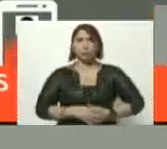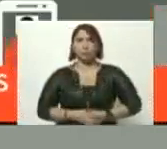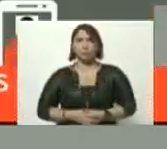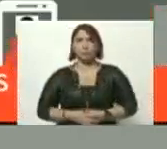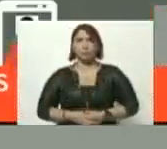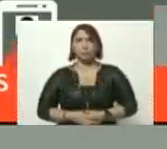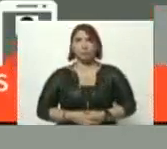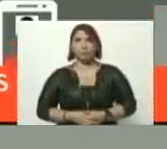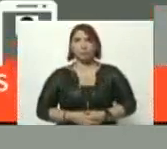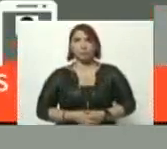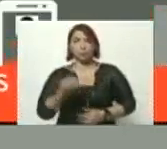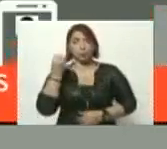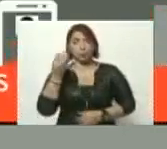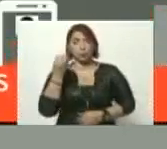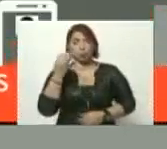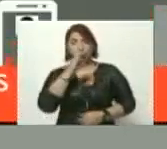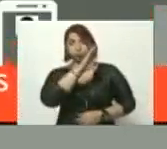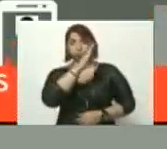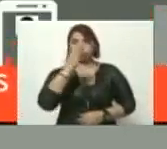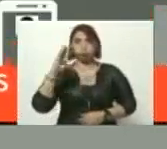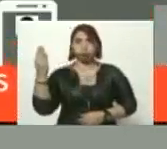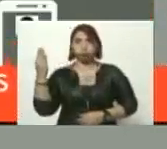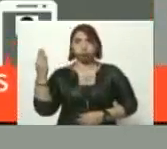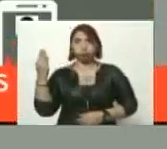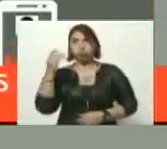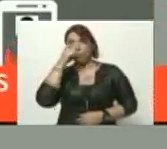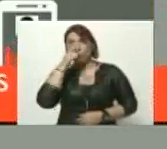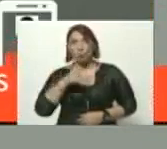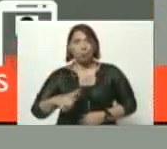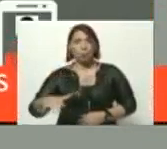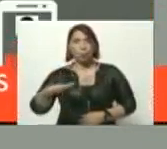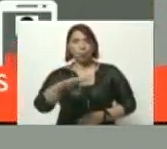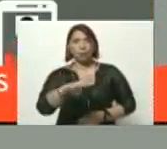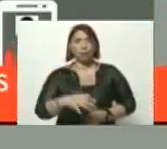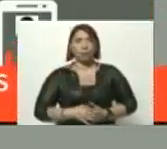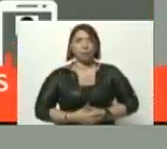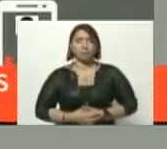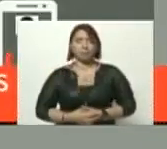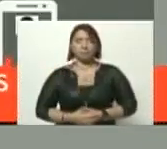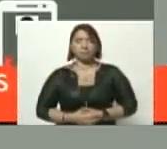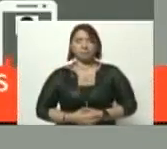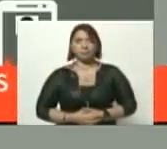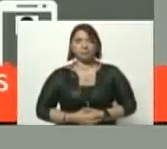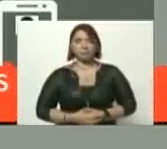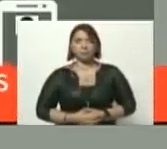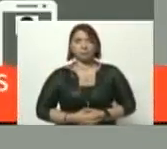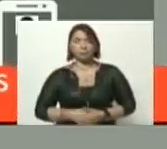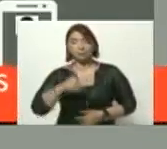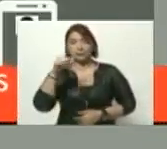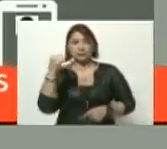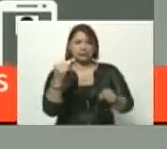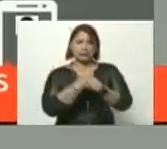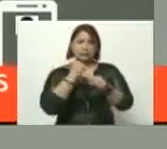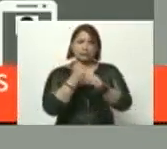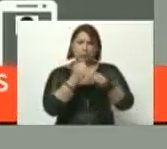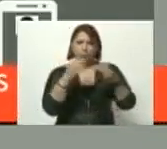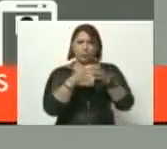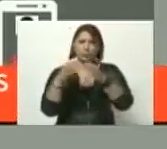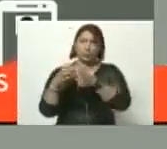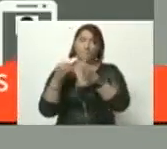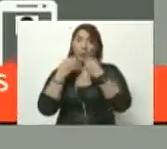social. Desde el Congreso Bicentenario de los Pueblos, a la clase obrera venezolana,